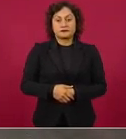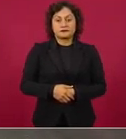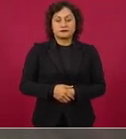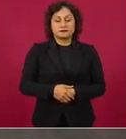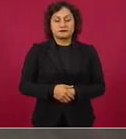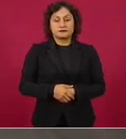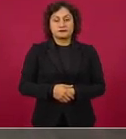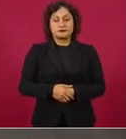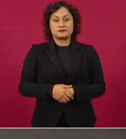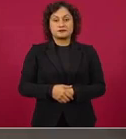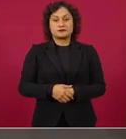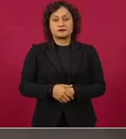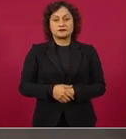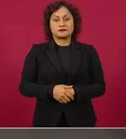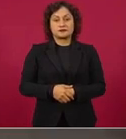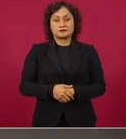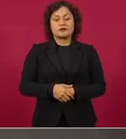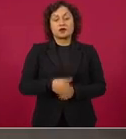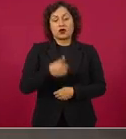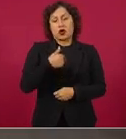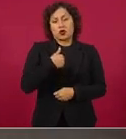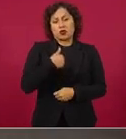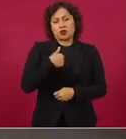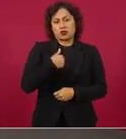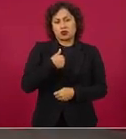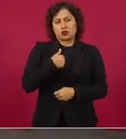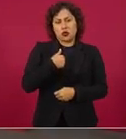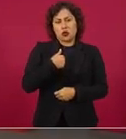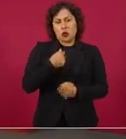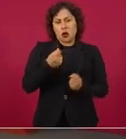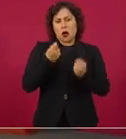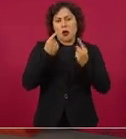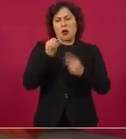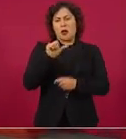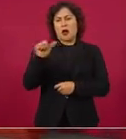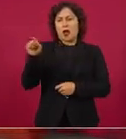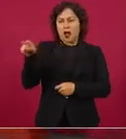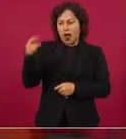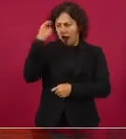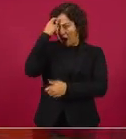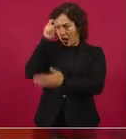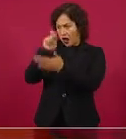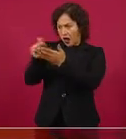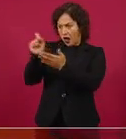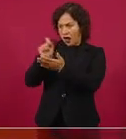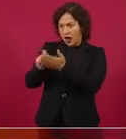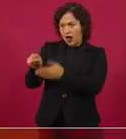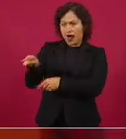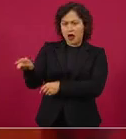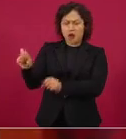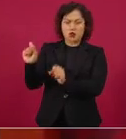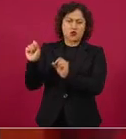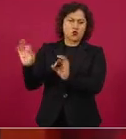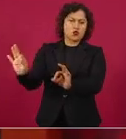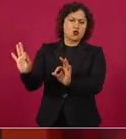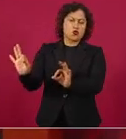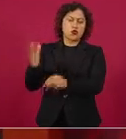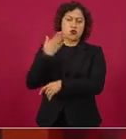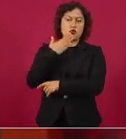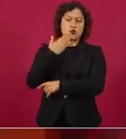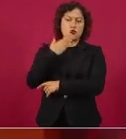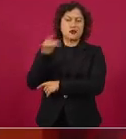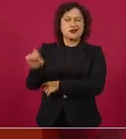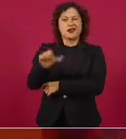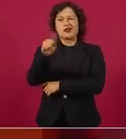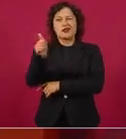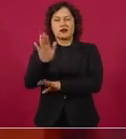admiro como escritor, que es mucho mejor que Krause y que Aguilar Camín,